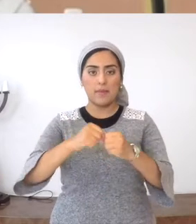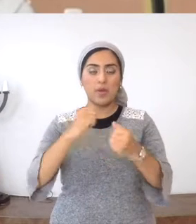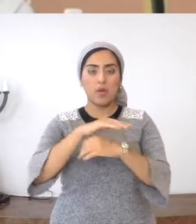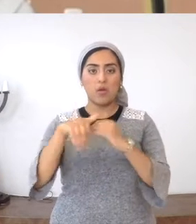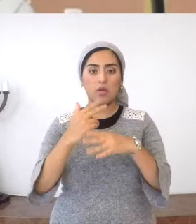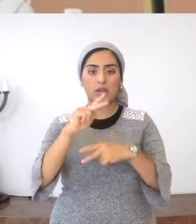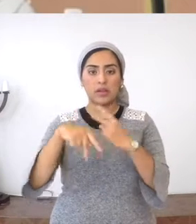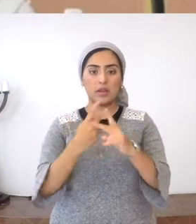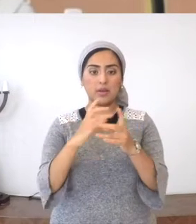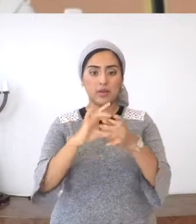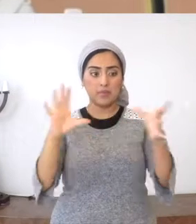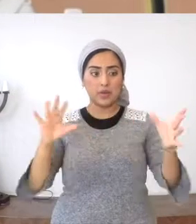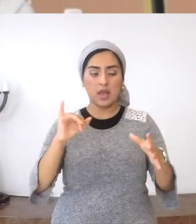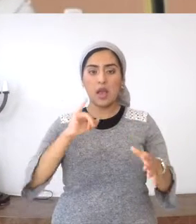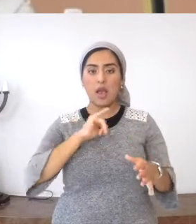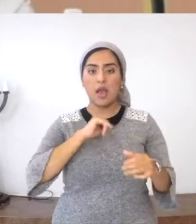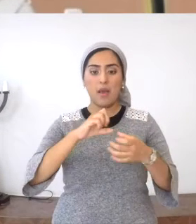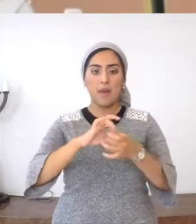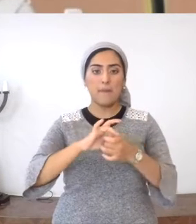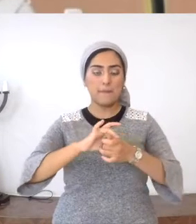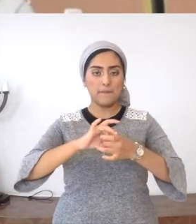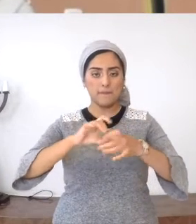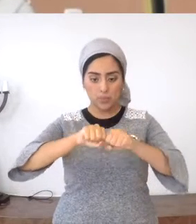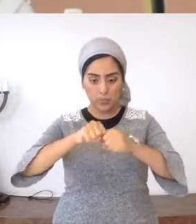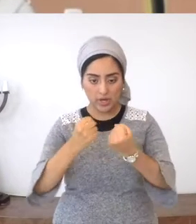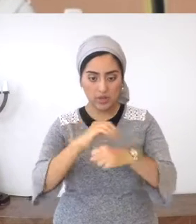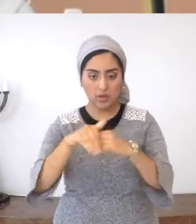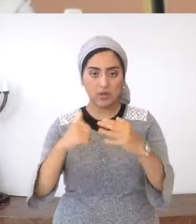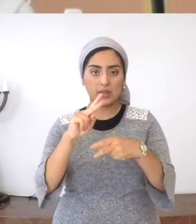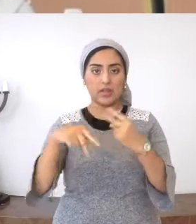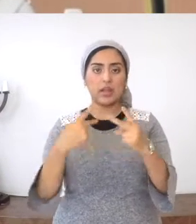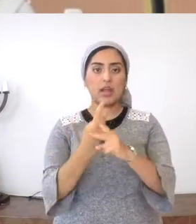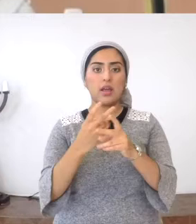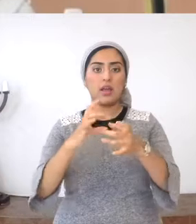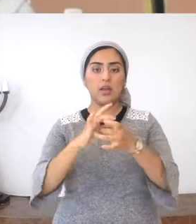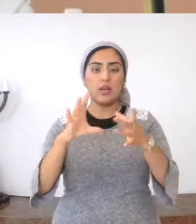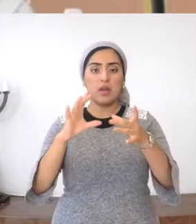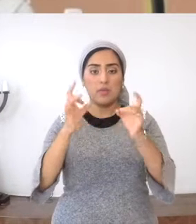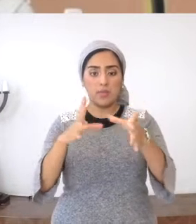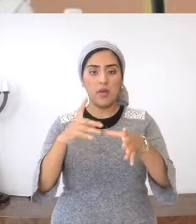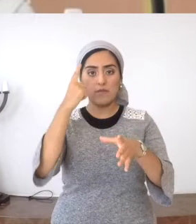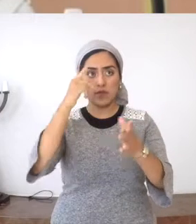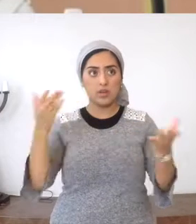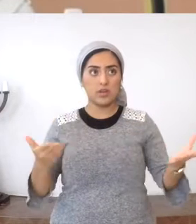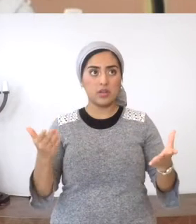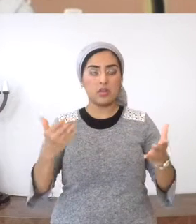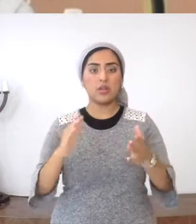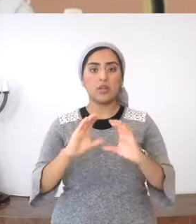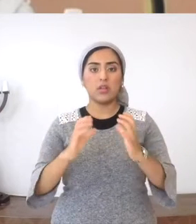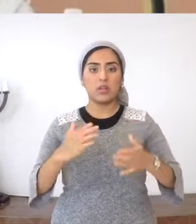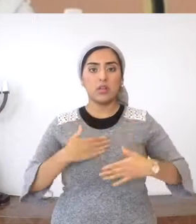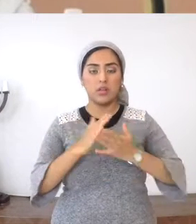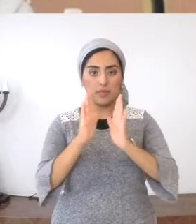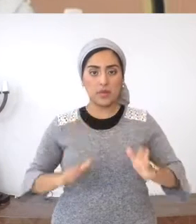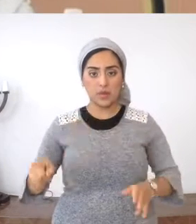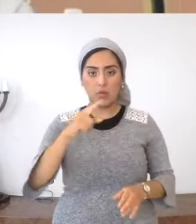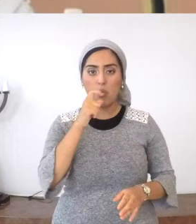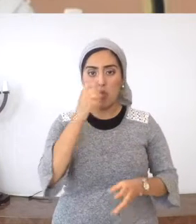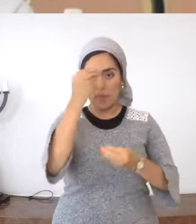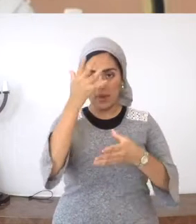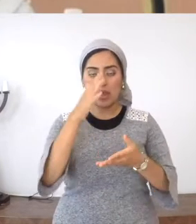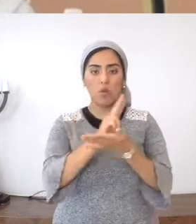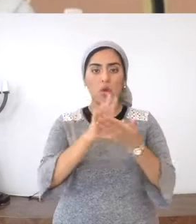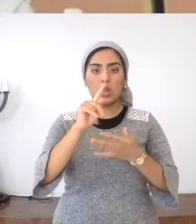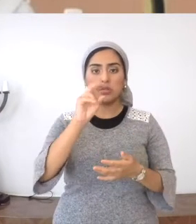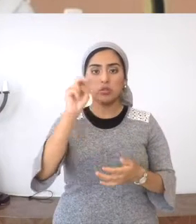Rompemos todo tipo De maldición Y yo rompo Todo tipo de maldición Para esta congregación Gozo y paz Y mundial